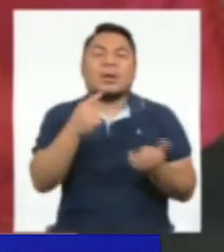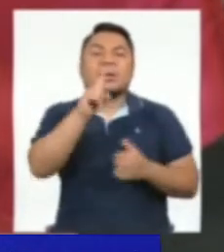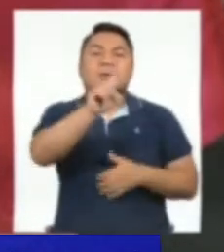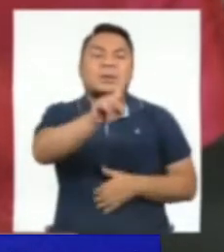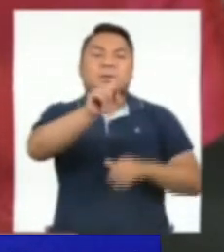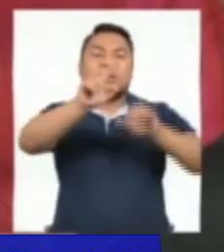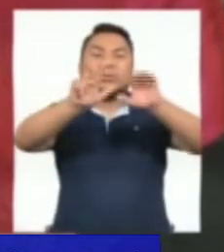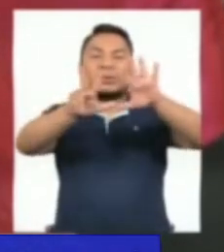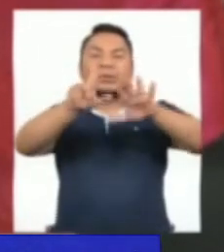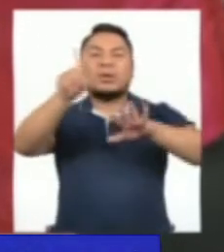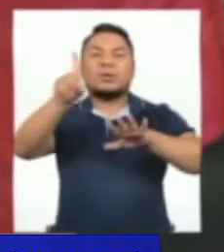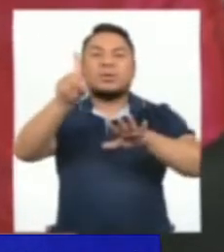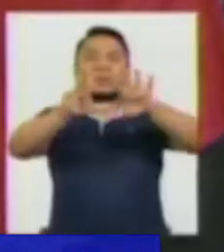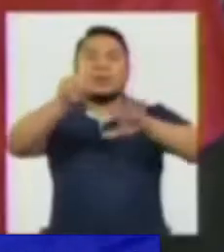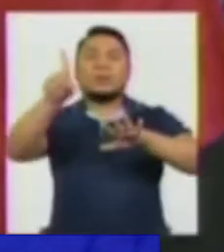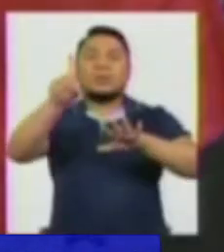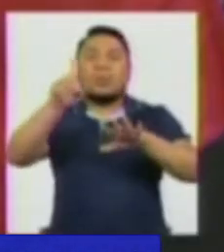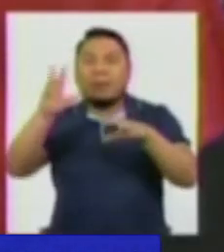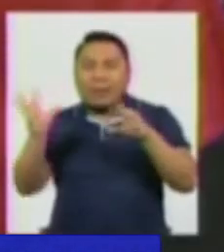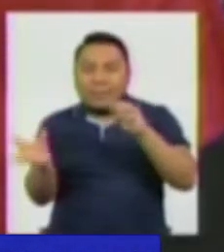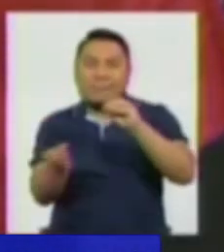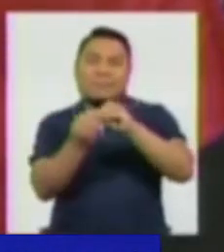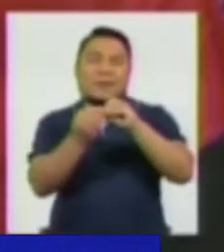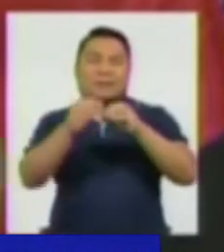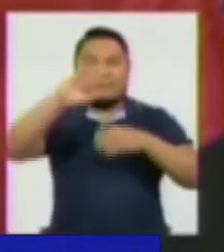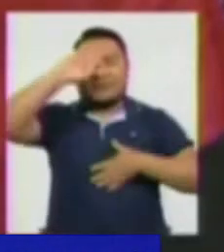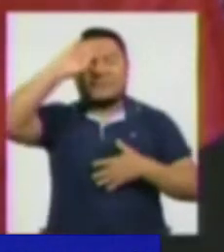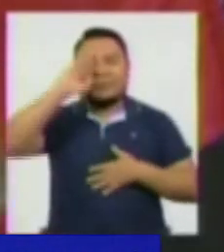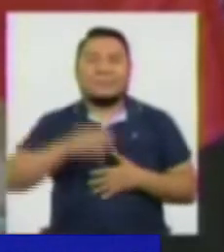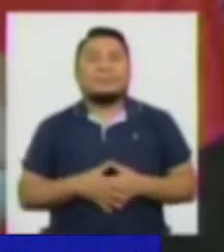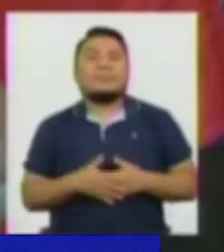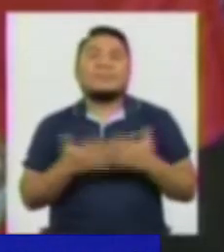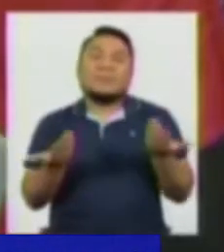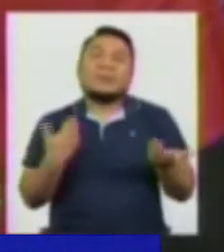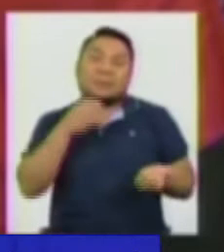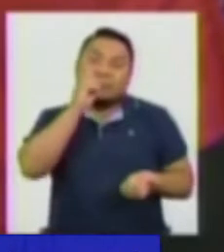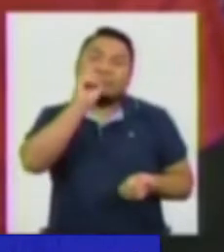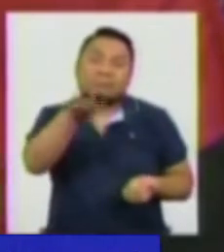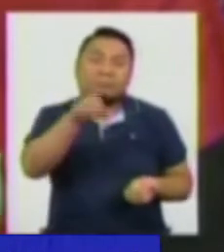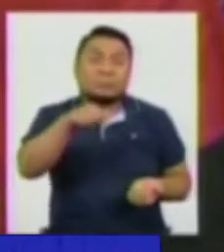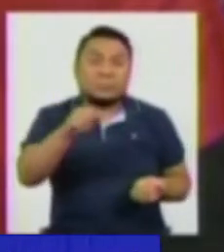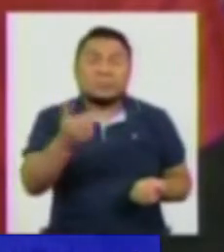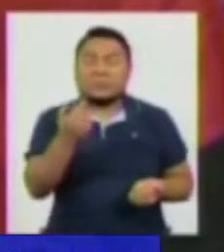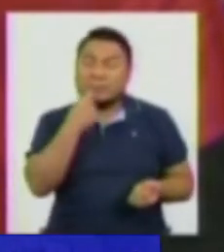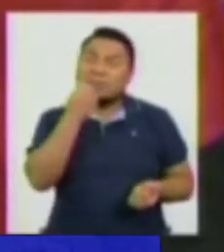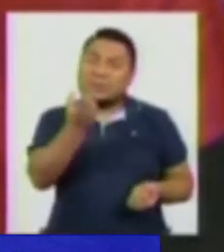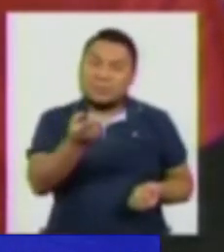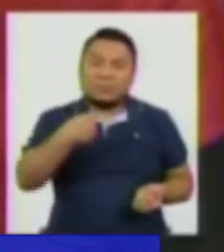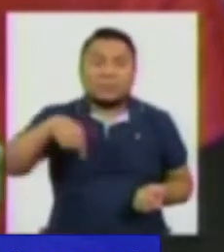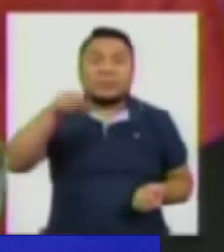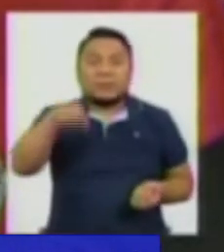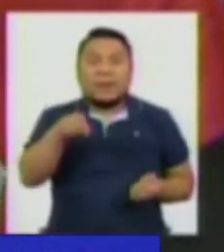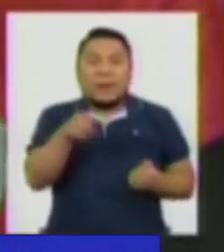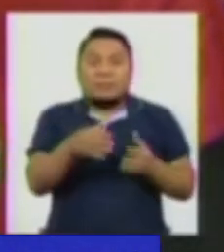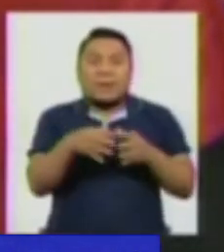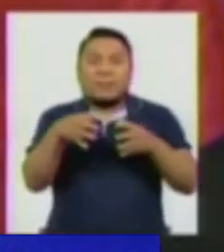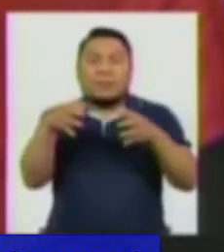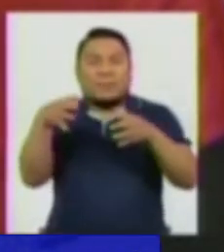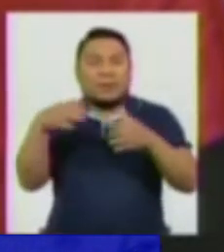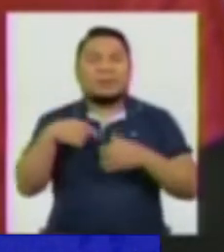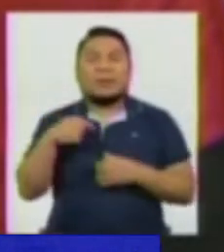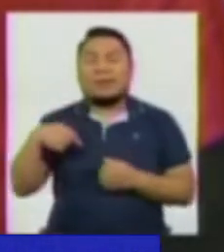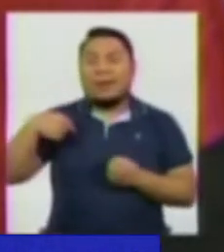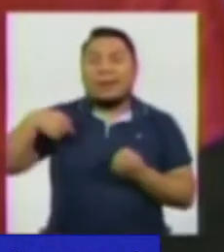181 nuevos casos que hemos dicho nosotros estamos logrando que cada